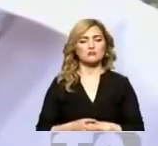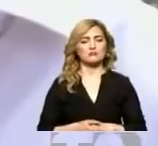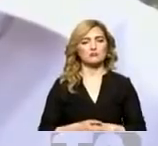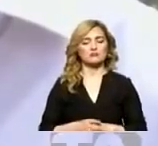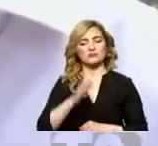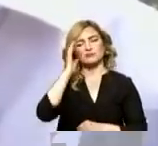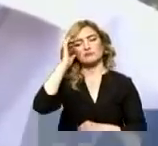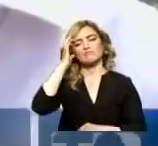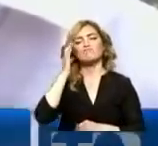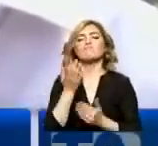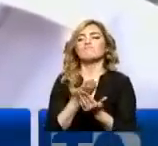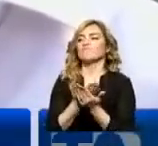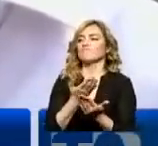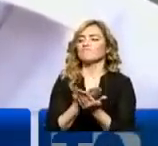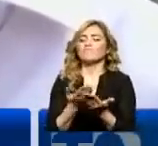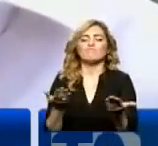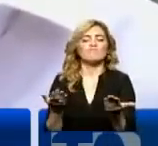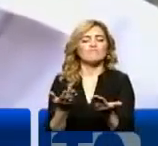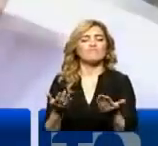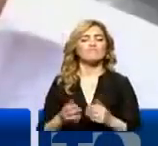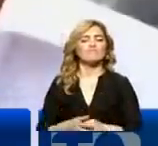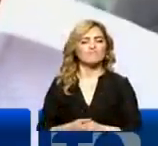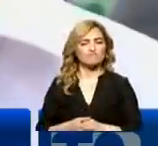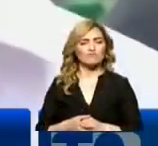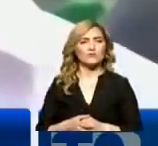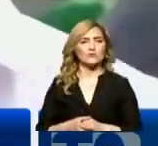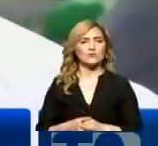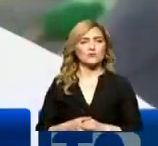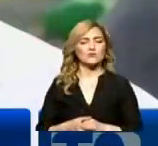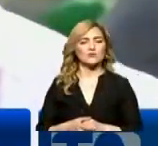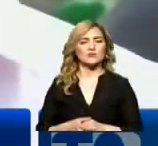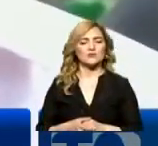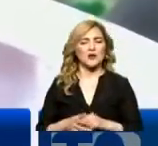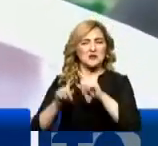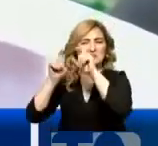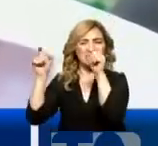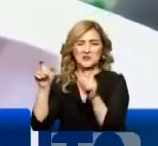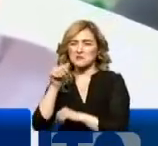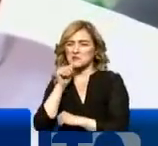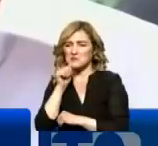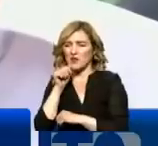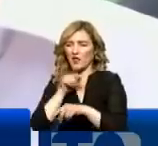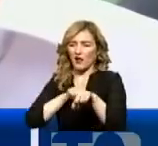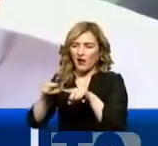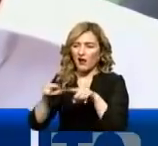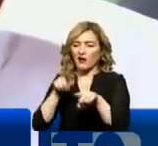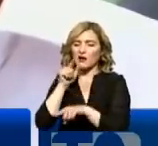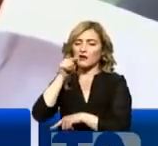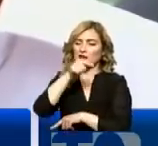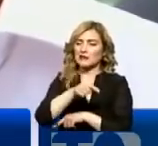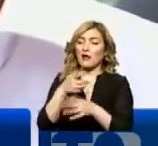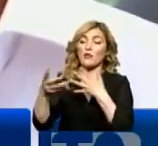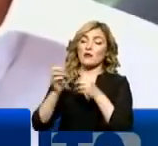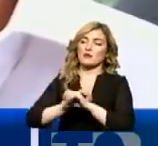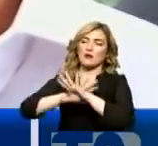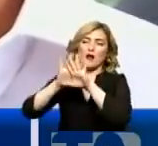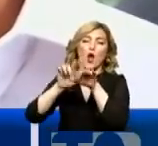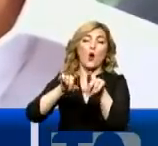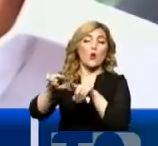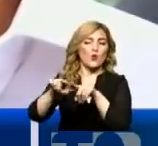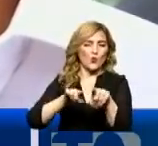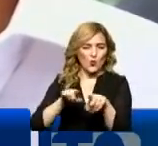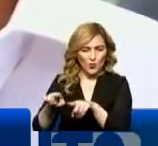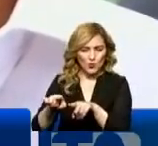esa preocupación, estamos presentando una propuesta. El tema de las concesiones deben ser transparentes, deben ser generadas mediante